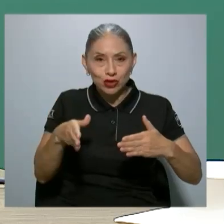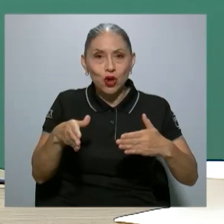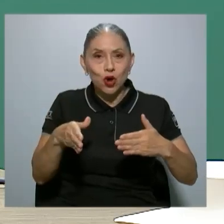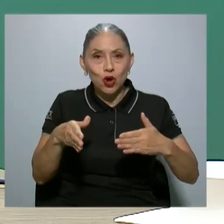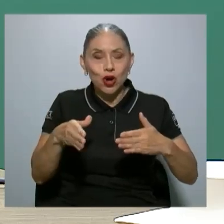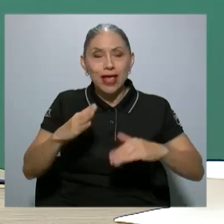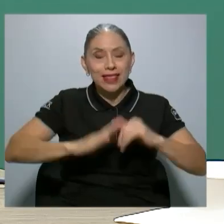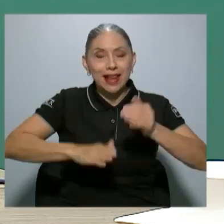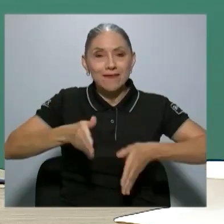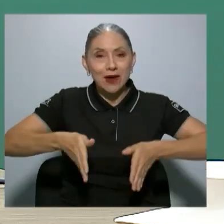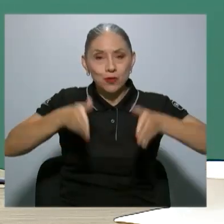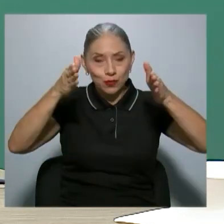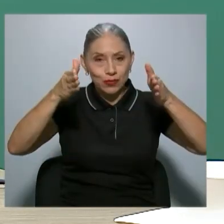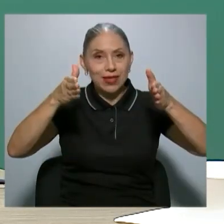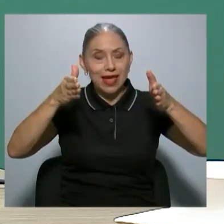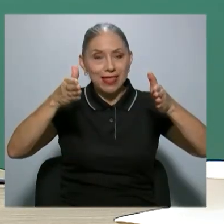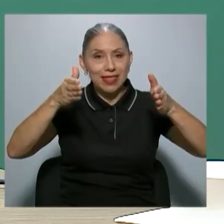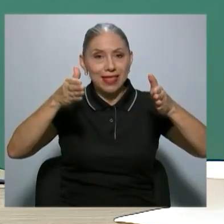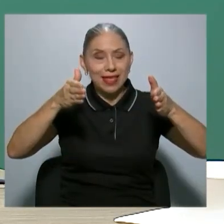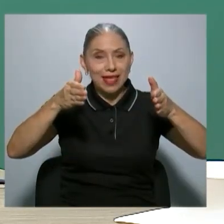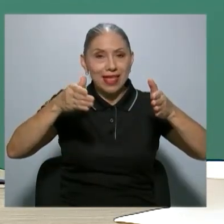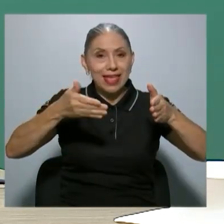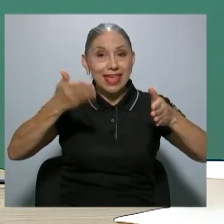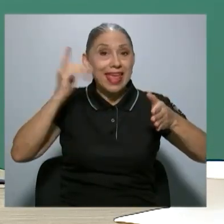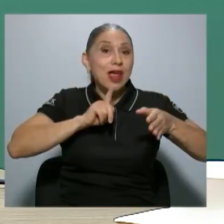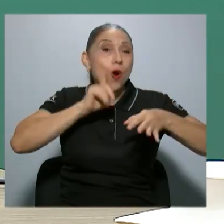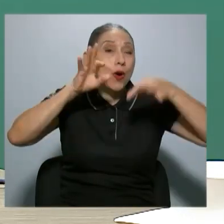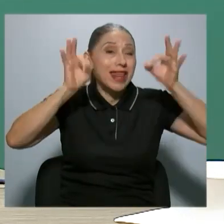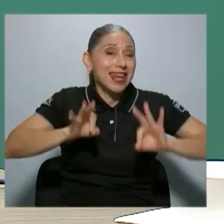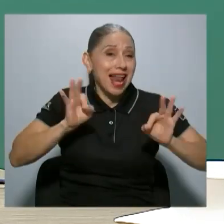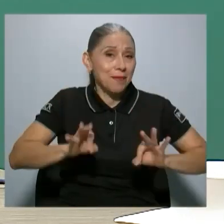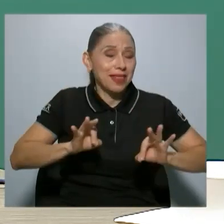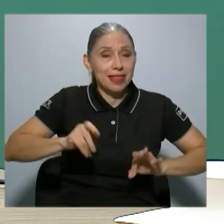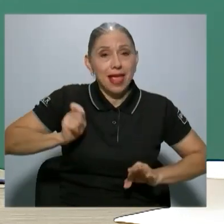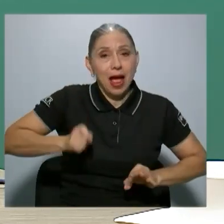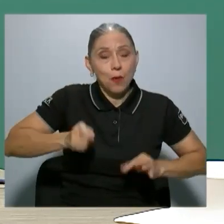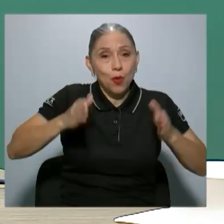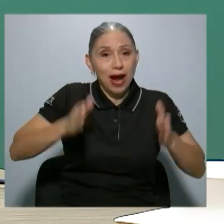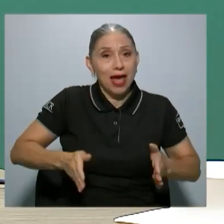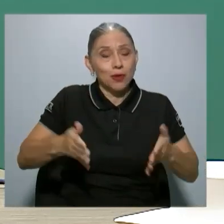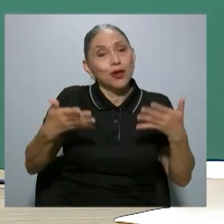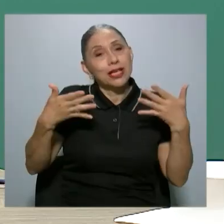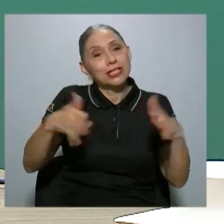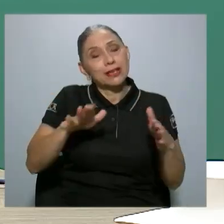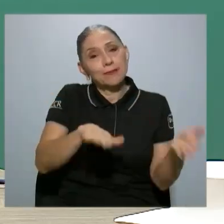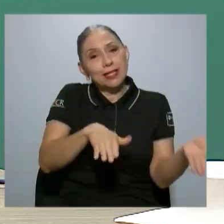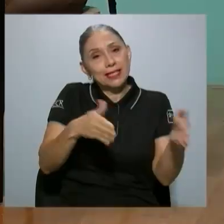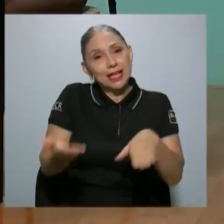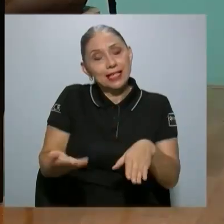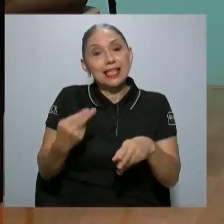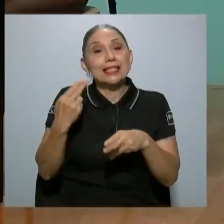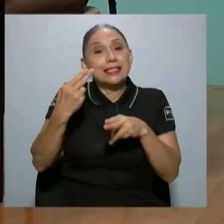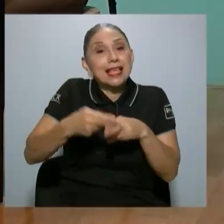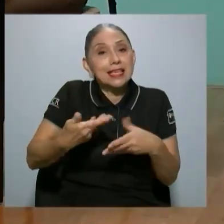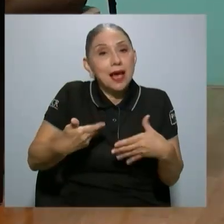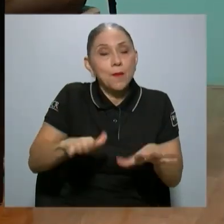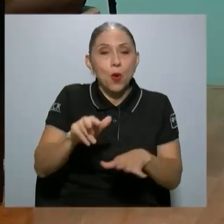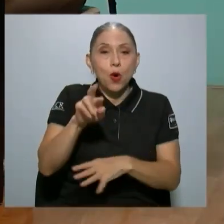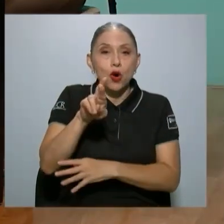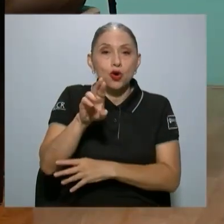la facultad, que originalmente era abogado y en paz descanse se llamó Rodrigo Facio,